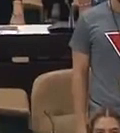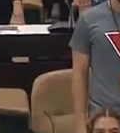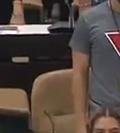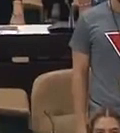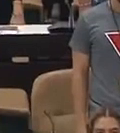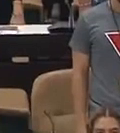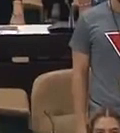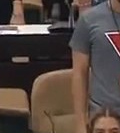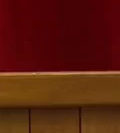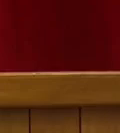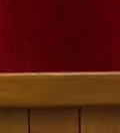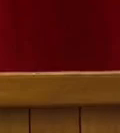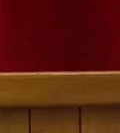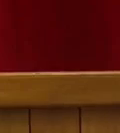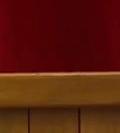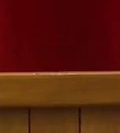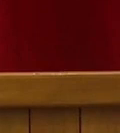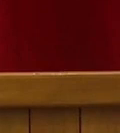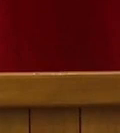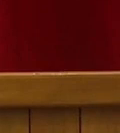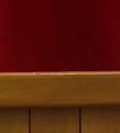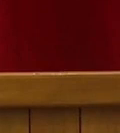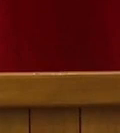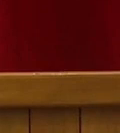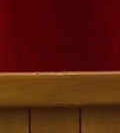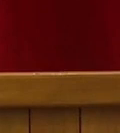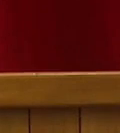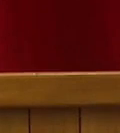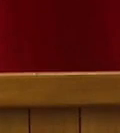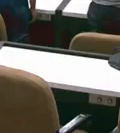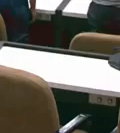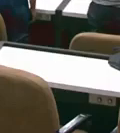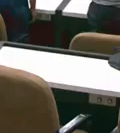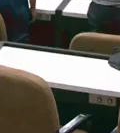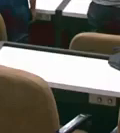Dausá. Presente. Rubén Batista Rubio.